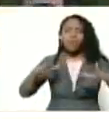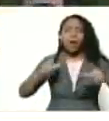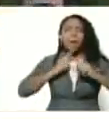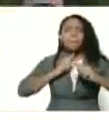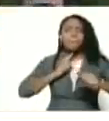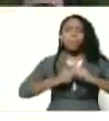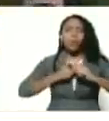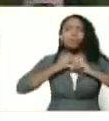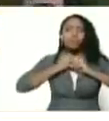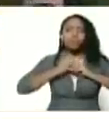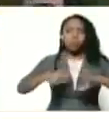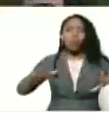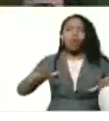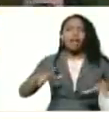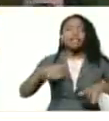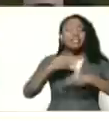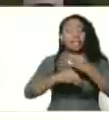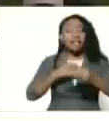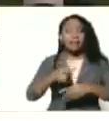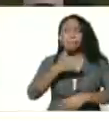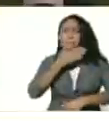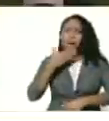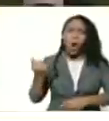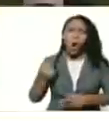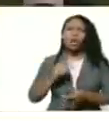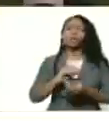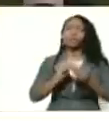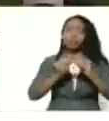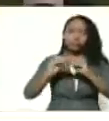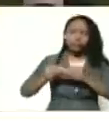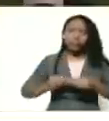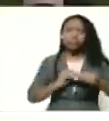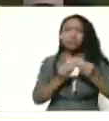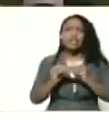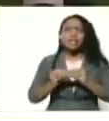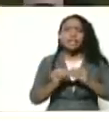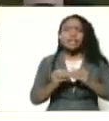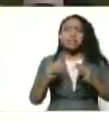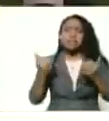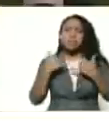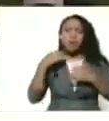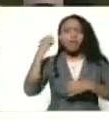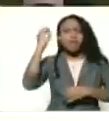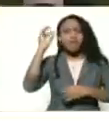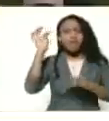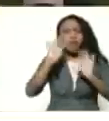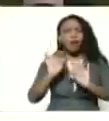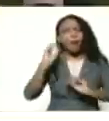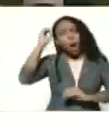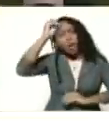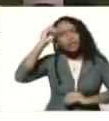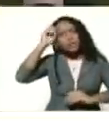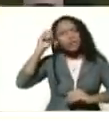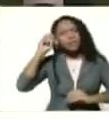crezca y mejorar, chicos, de manera crítica y autocrítica, mejorar